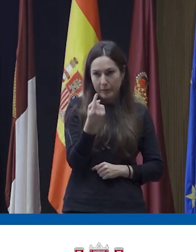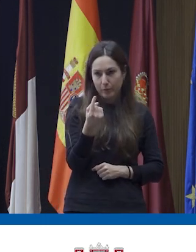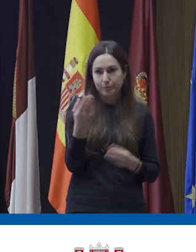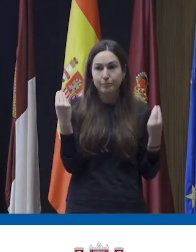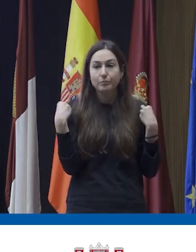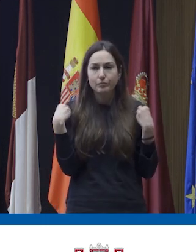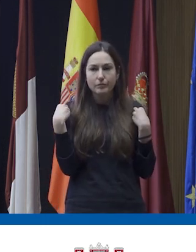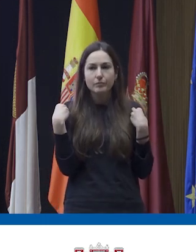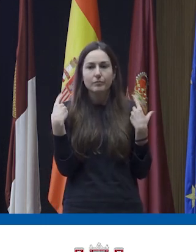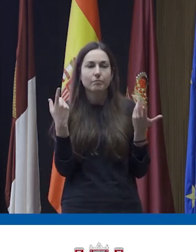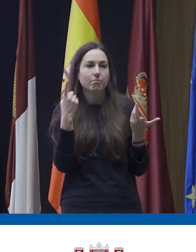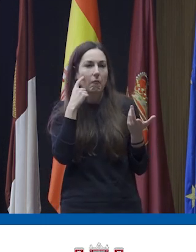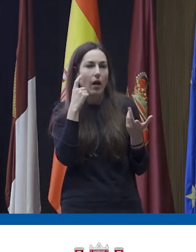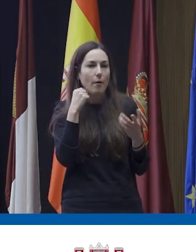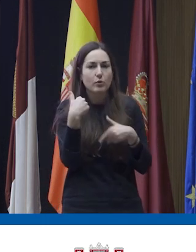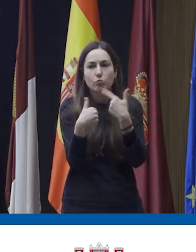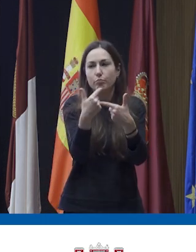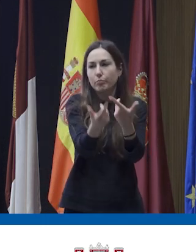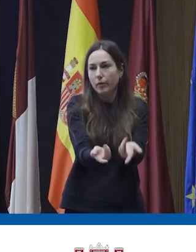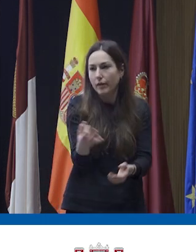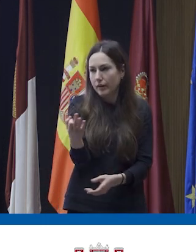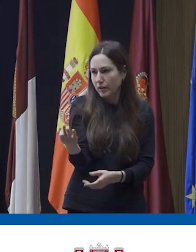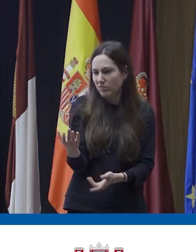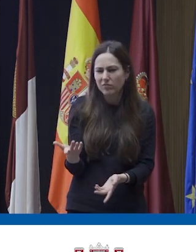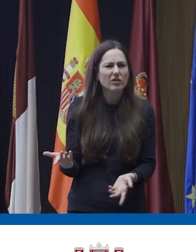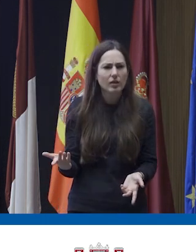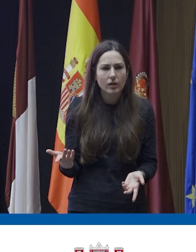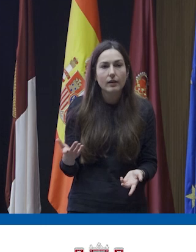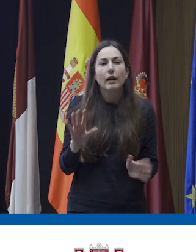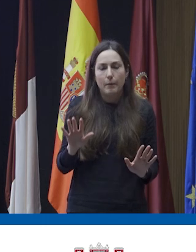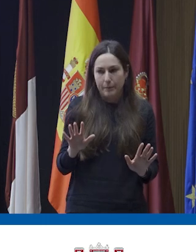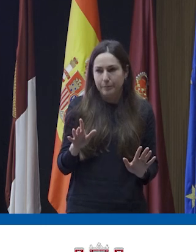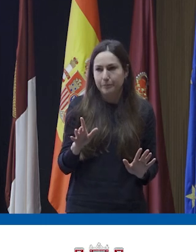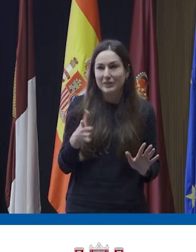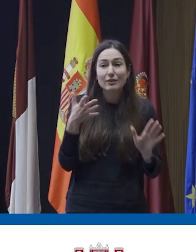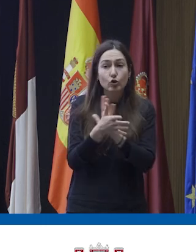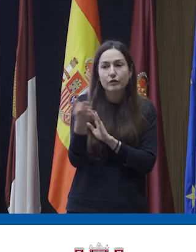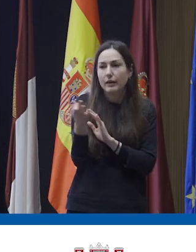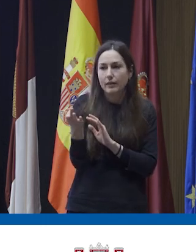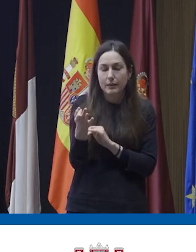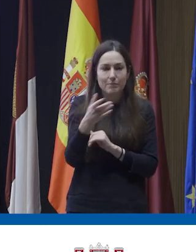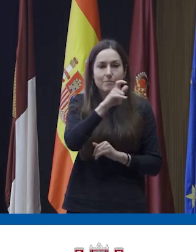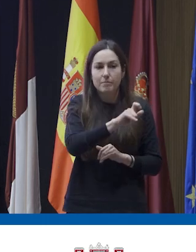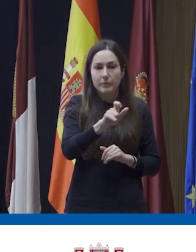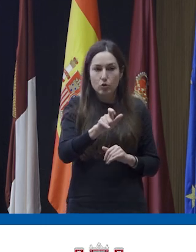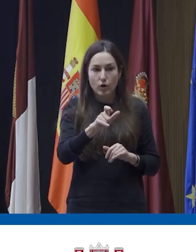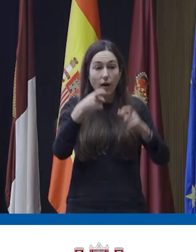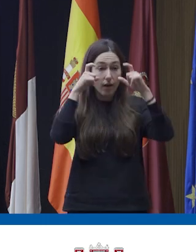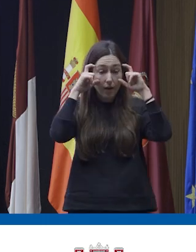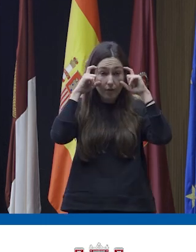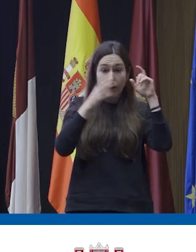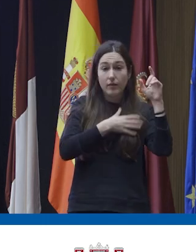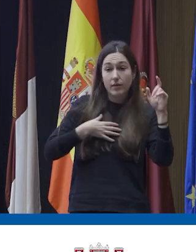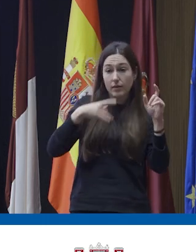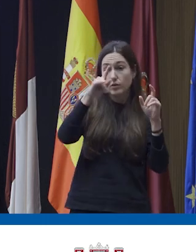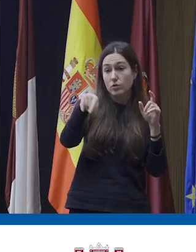vida. ¿A qué me refiero con esto? Pues sobre todo las necesidades visuales. Si el paciente quiere ser independiente de gafas o no, que ahora